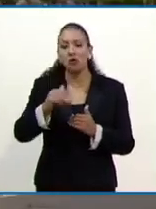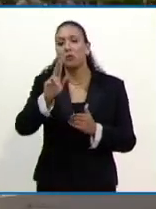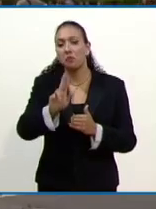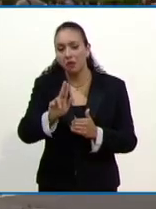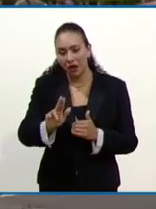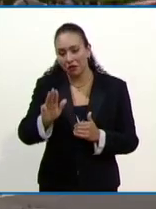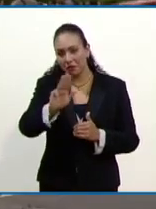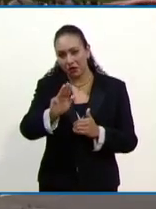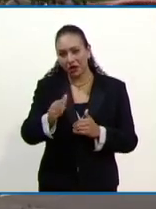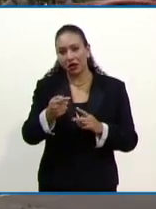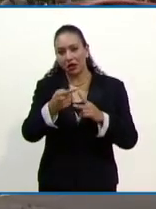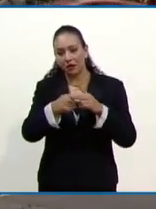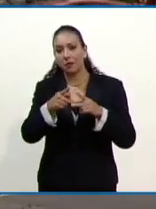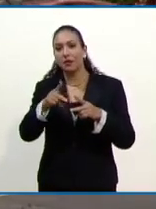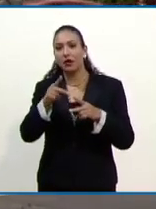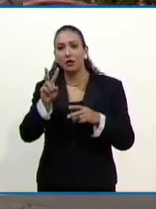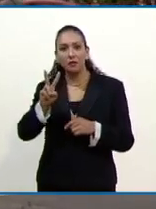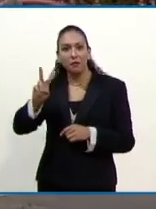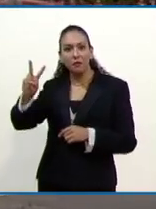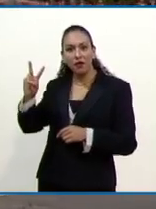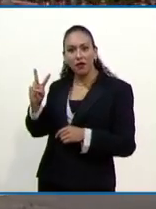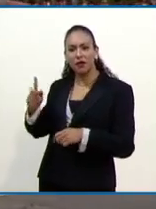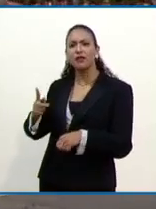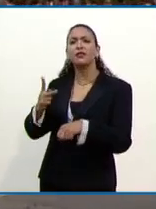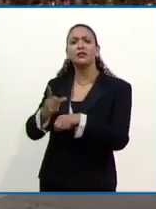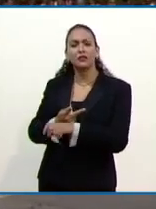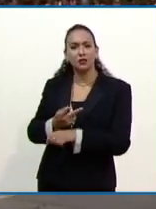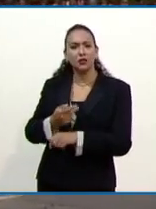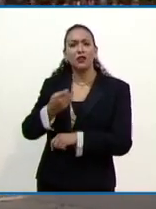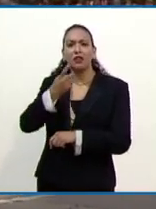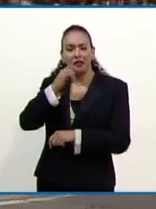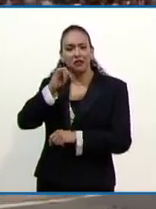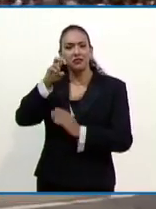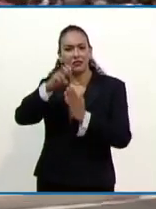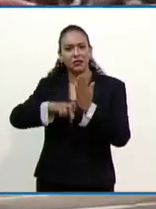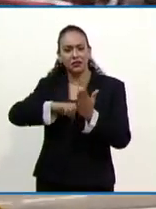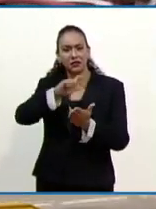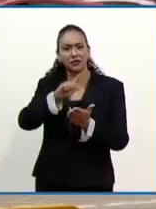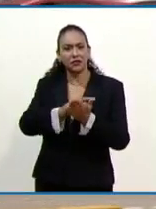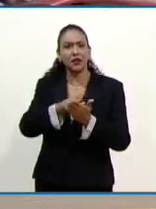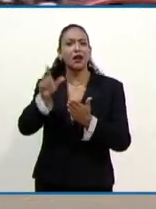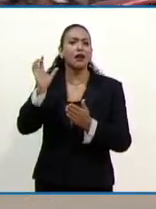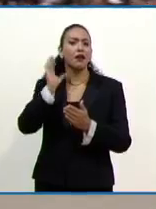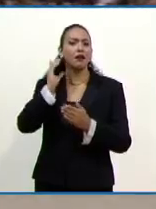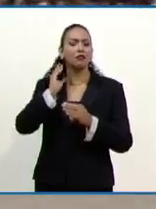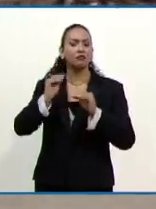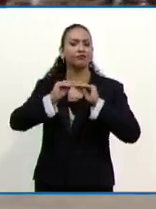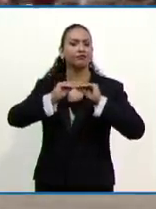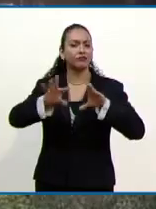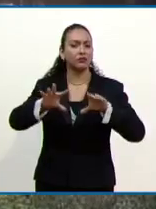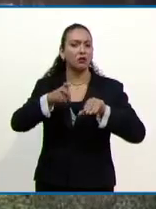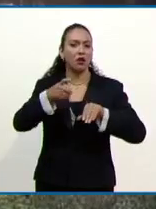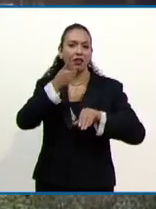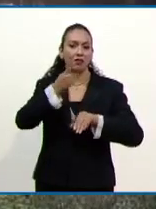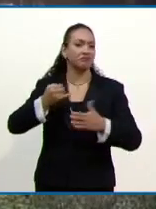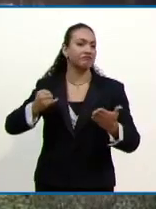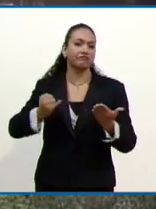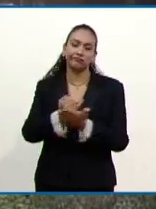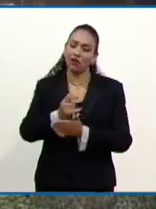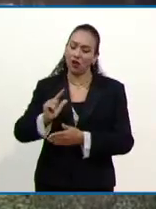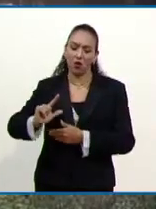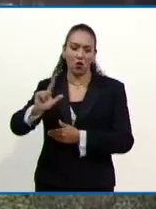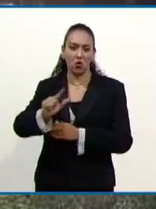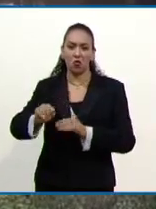a la publicación el viernes pasado del dictamen de reforma al Poder Judicial emitido por la Cámara de Diputados. En